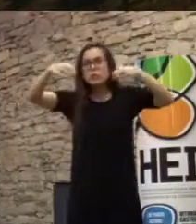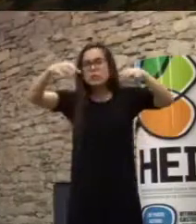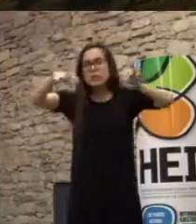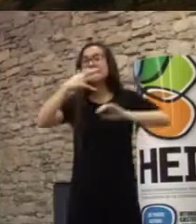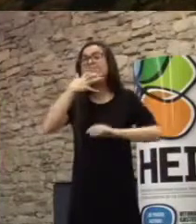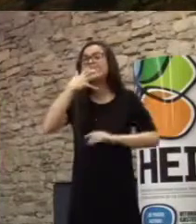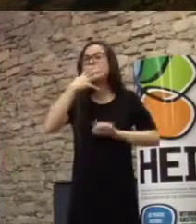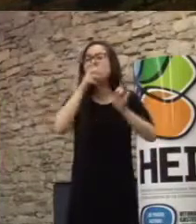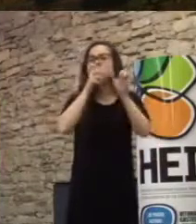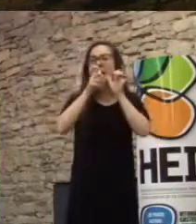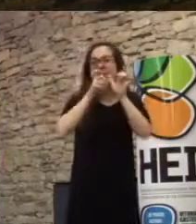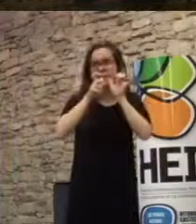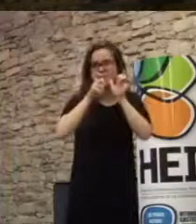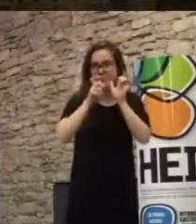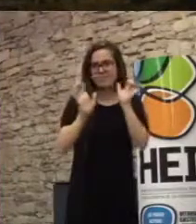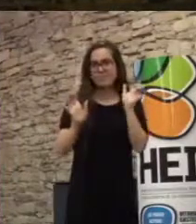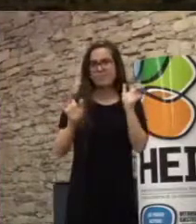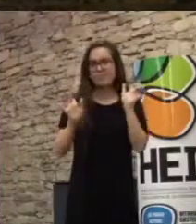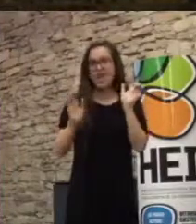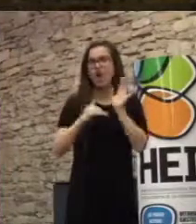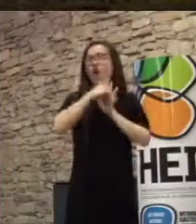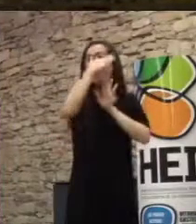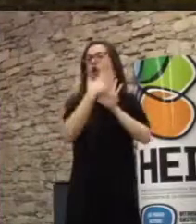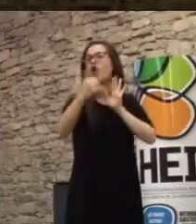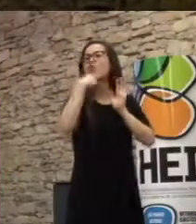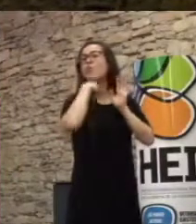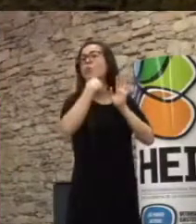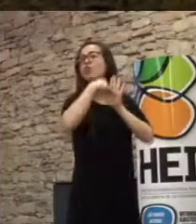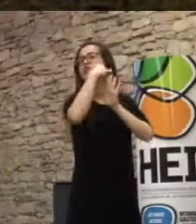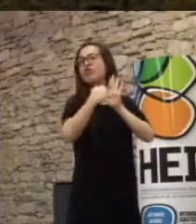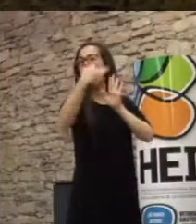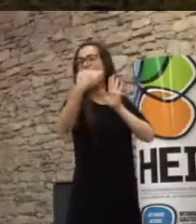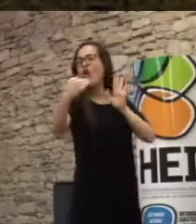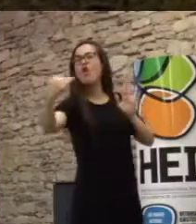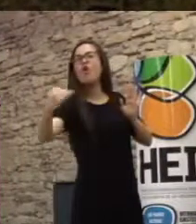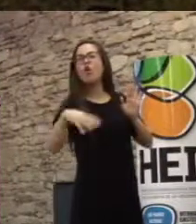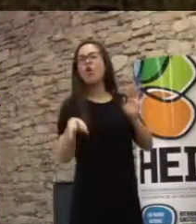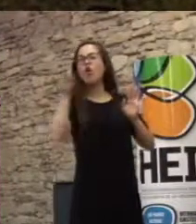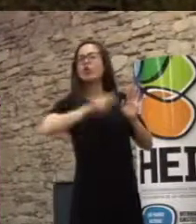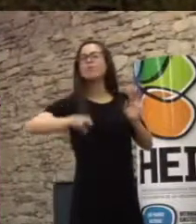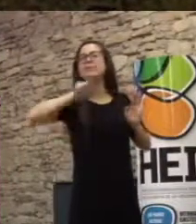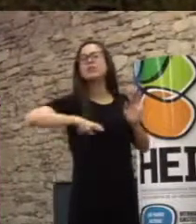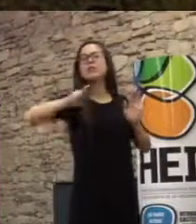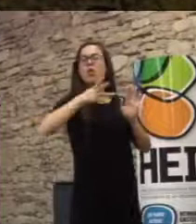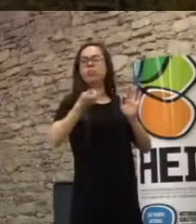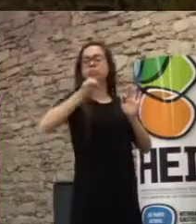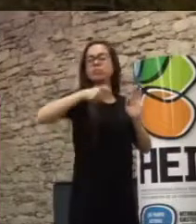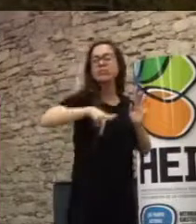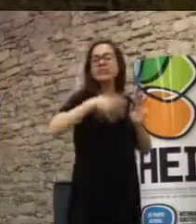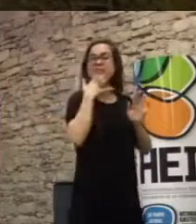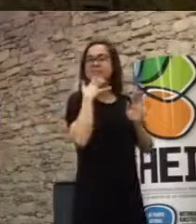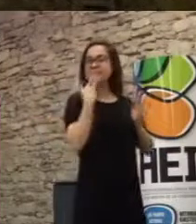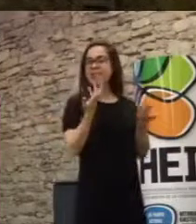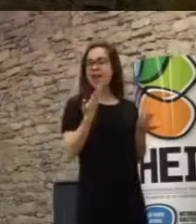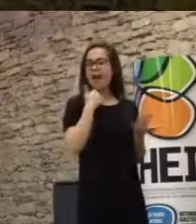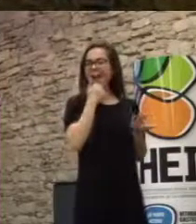esas palabras le metemos tono cadencia frecuencia modulación es decir si esas palabras le damos un